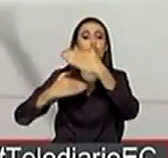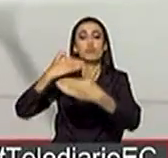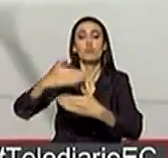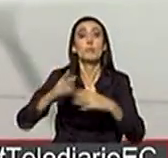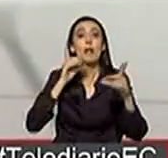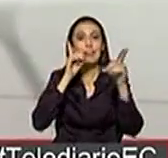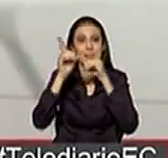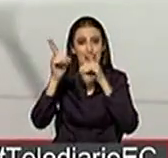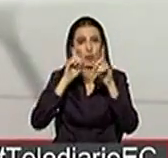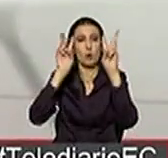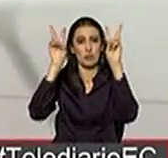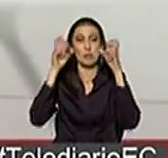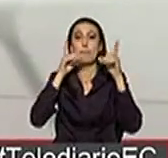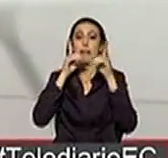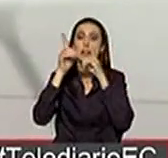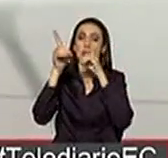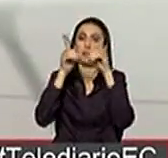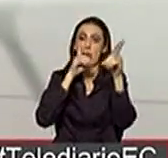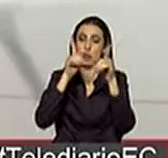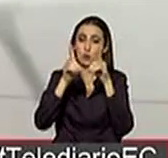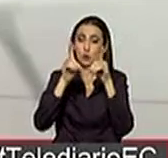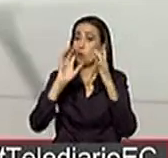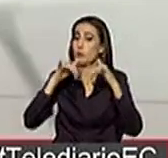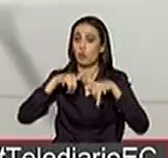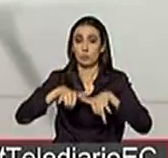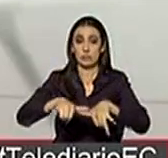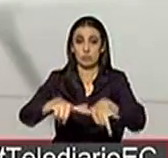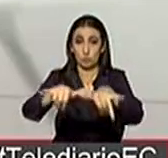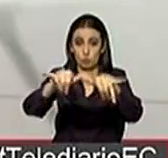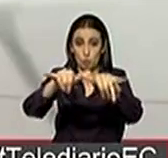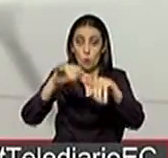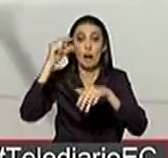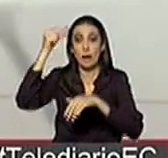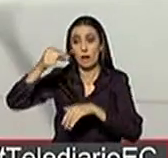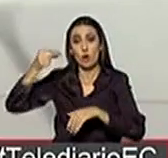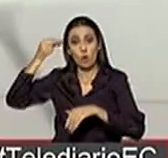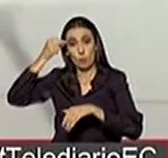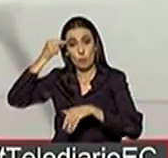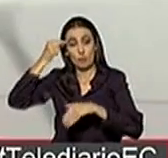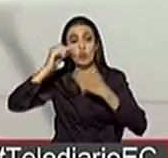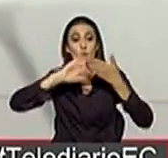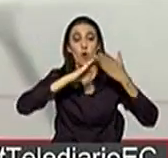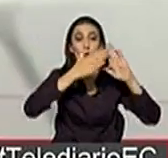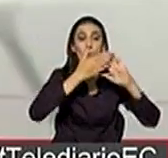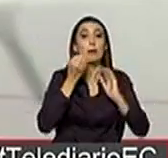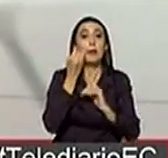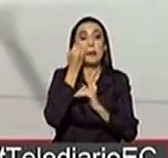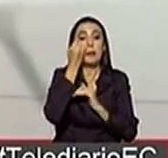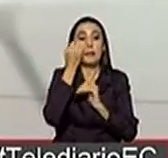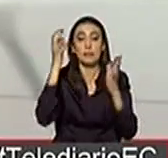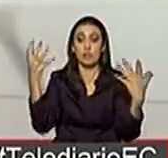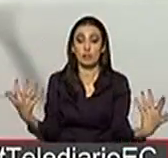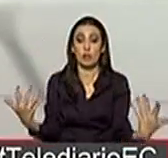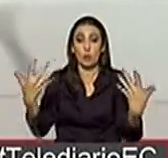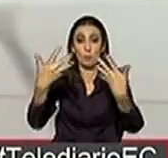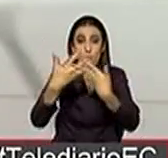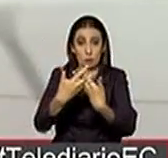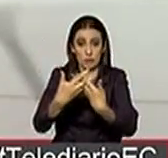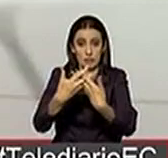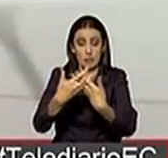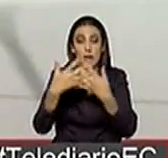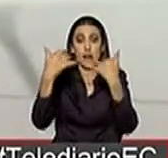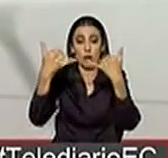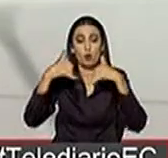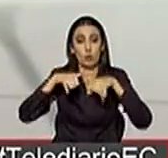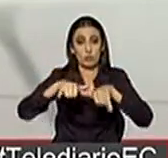que se ha llevado a cabo y que continúa entre el gobierno nacional encabezado por el presidente de la república y el movimiento